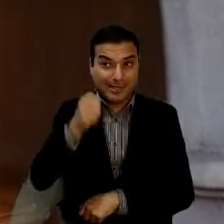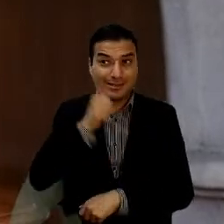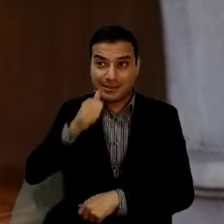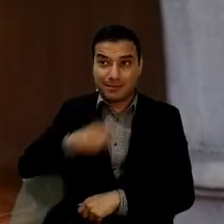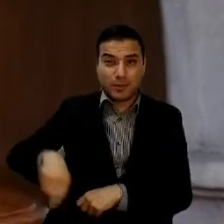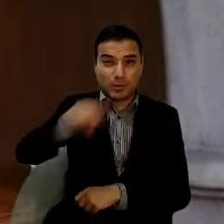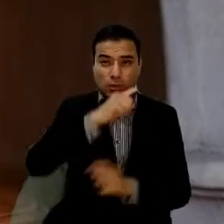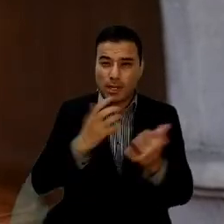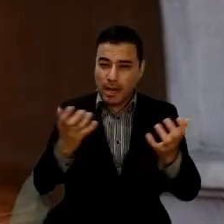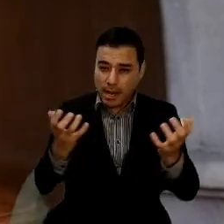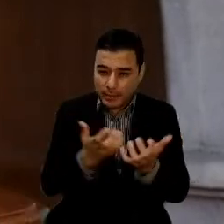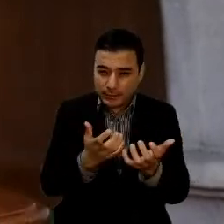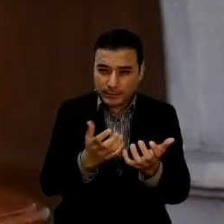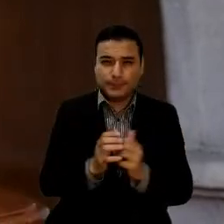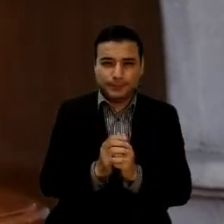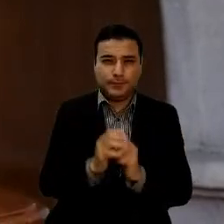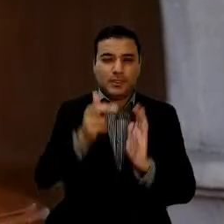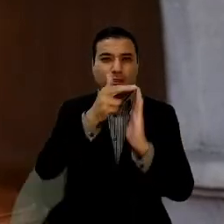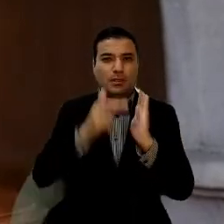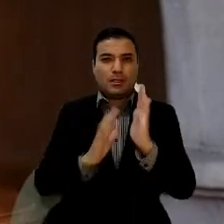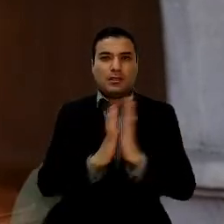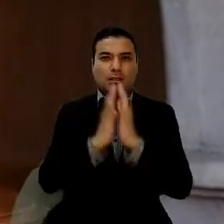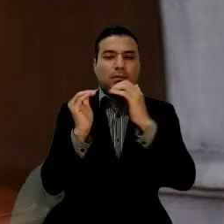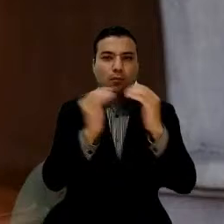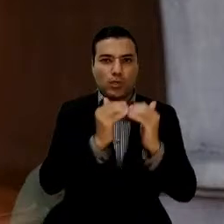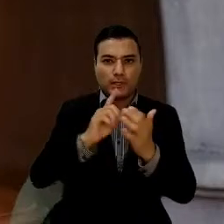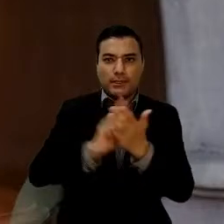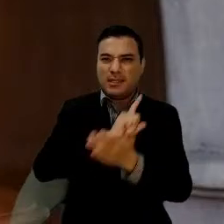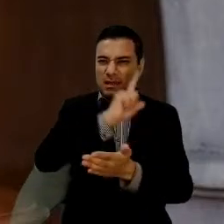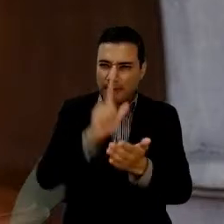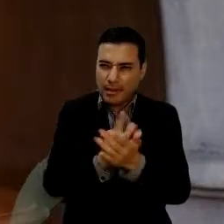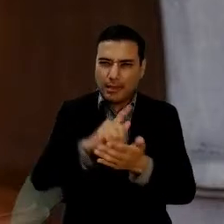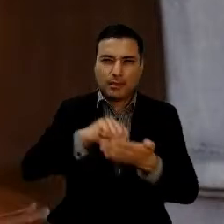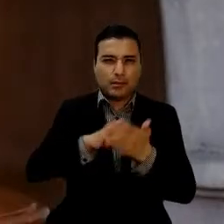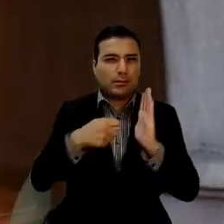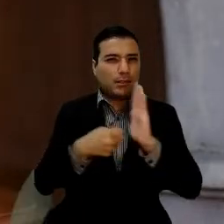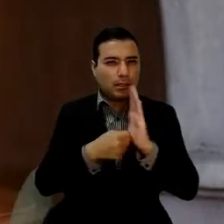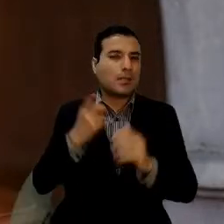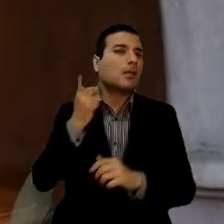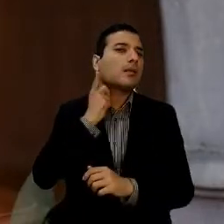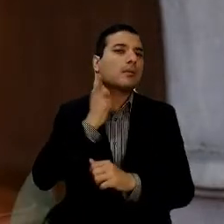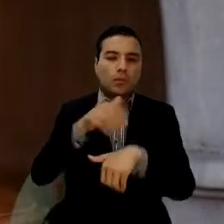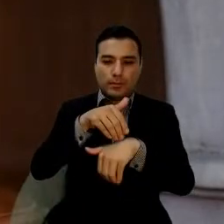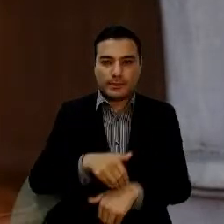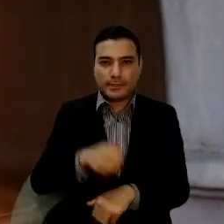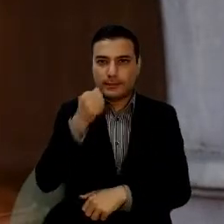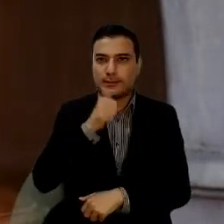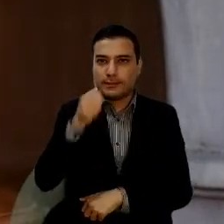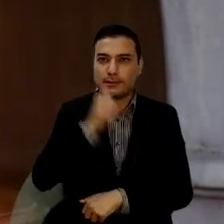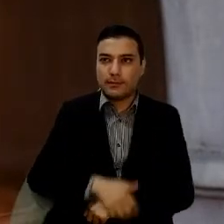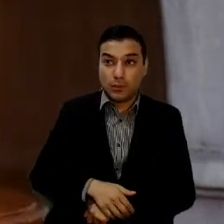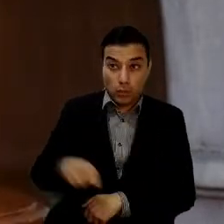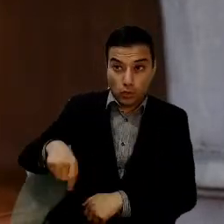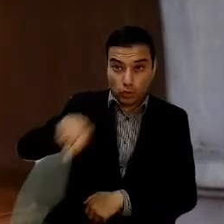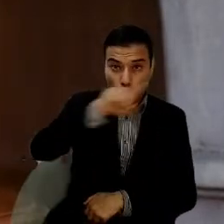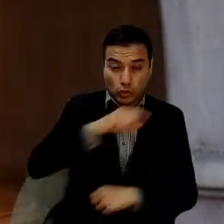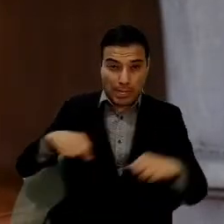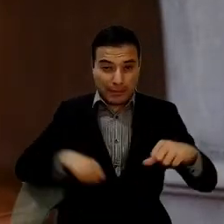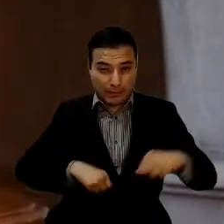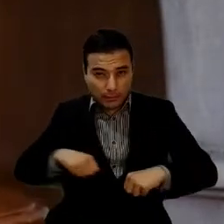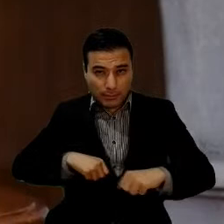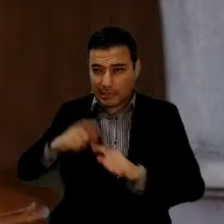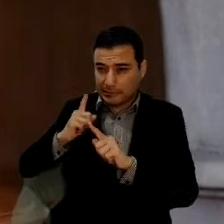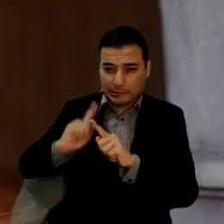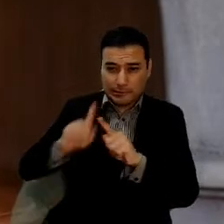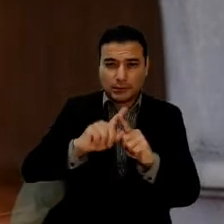apegado a los principios de democracia, jurídicos y a la técnica legislativa. Cada una de nuestras acciones estuvo dirigida para